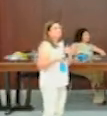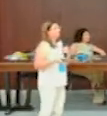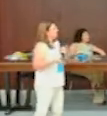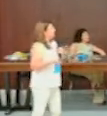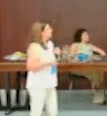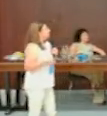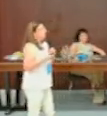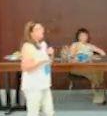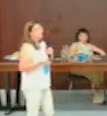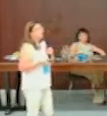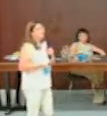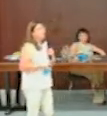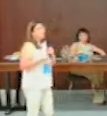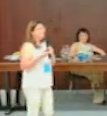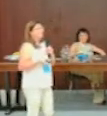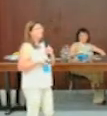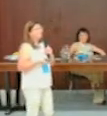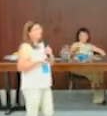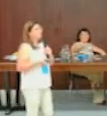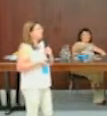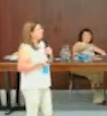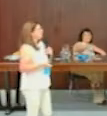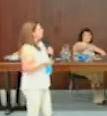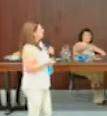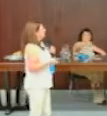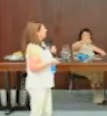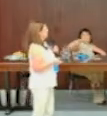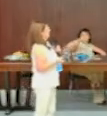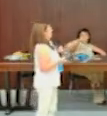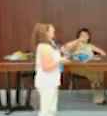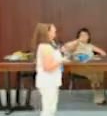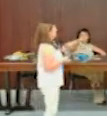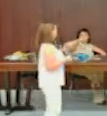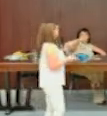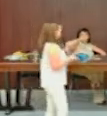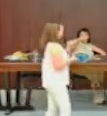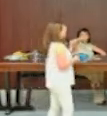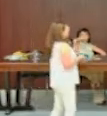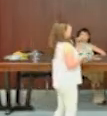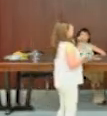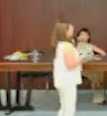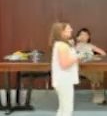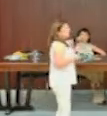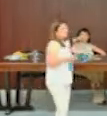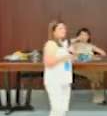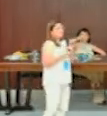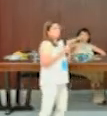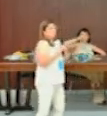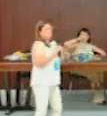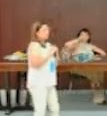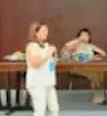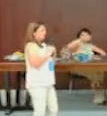muy angustiados o temerosos. Muchas veces, a mí me pasó en pandemia un caso, que los pacientes